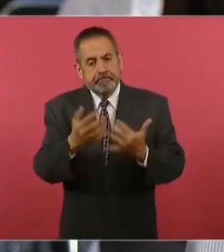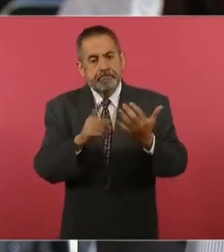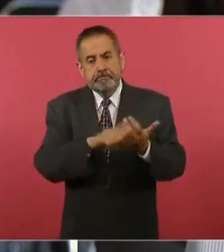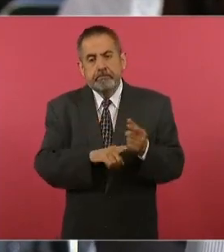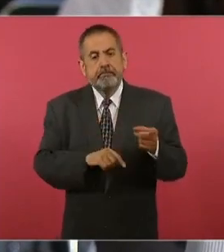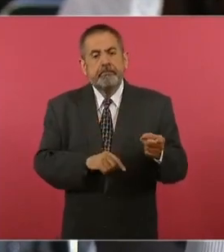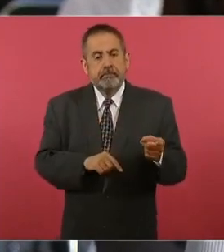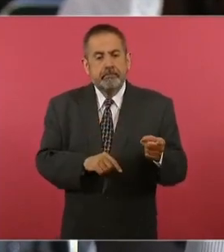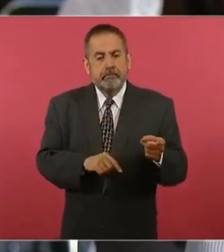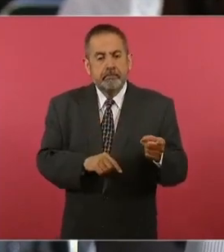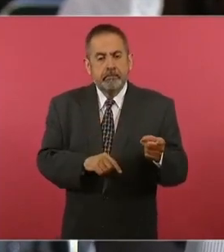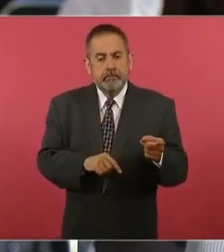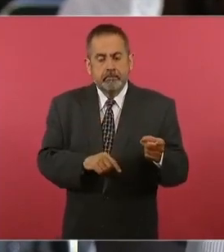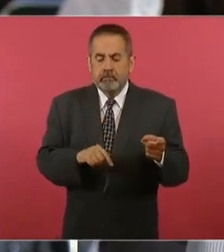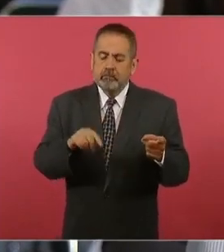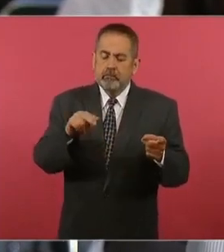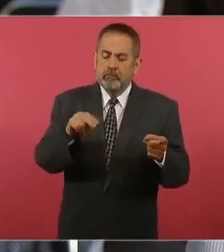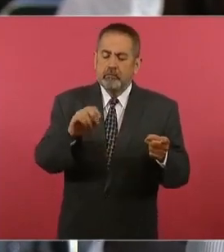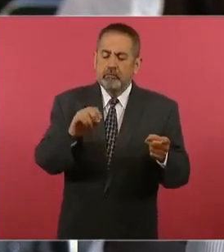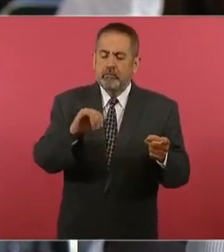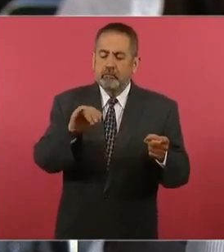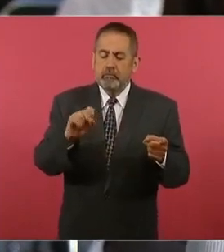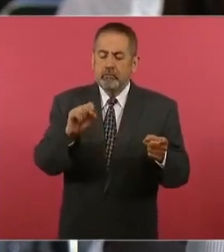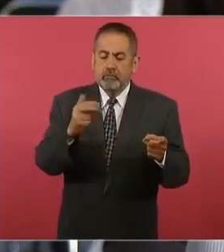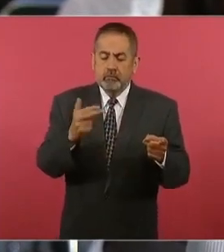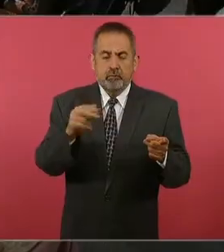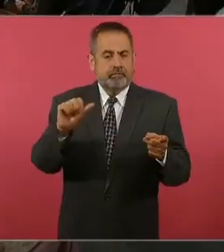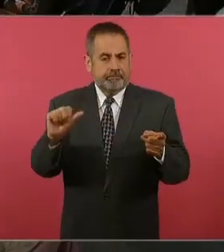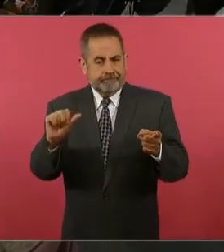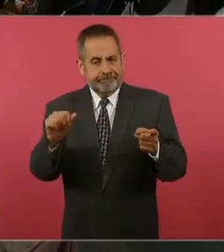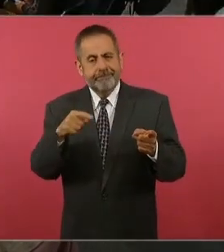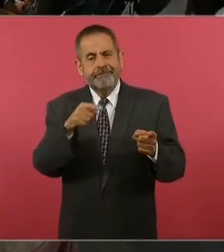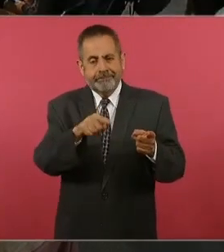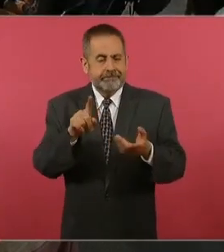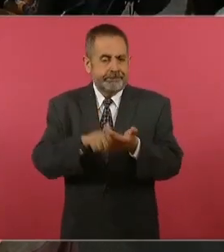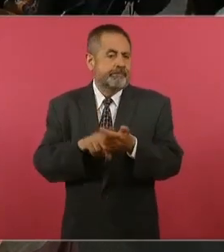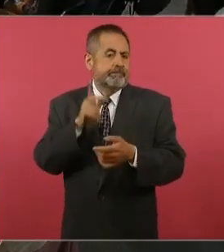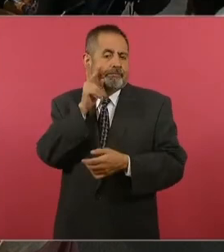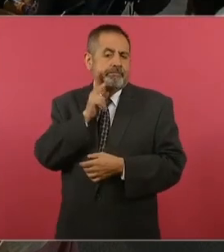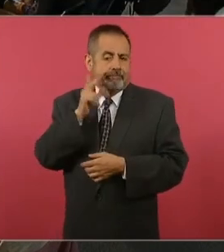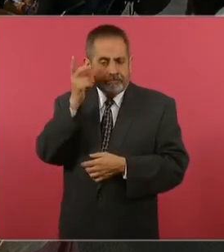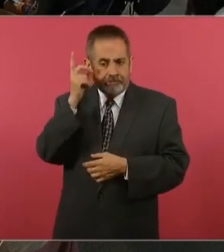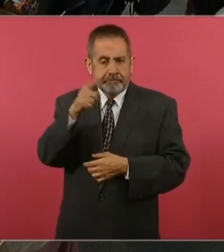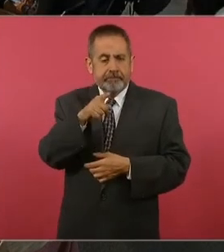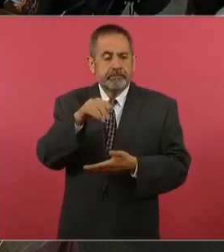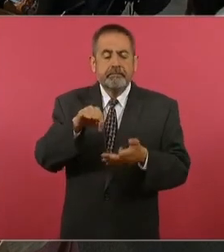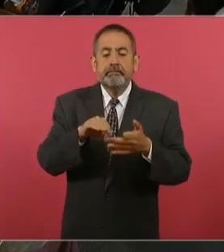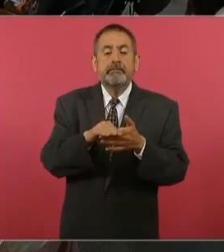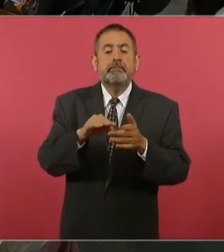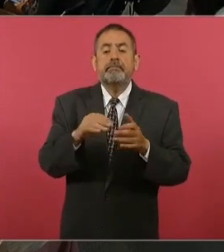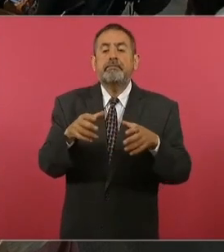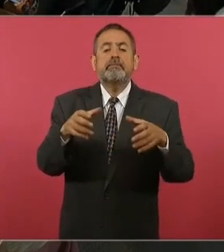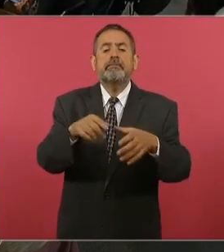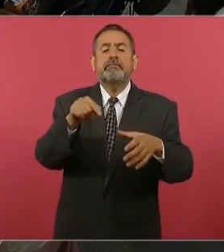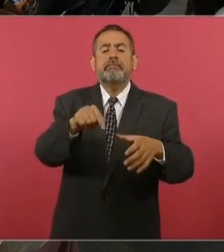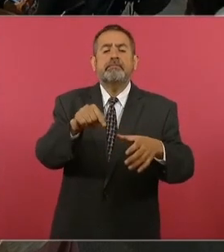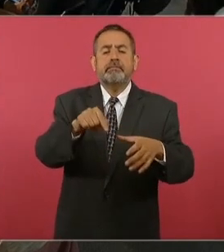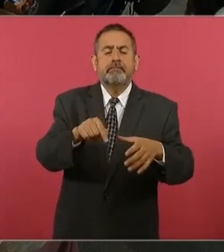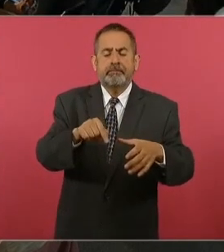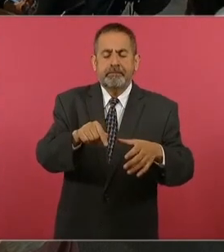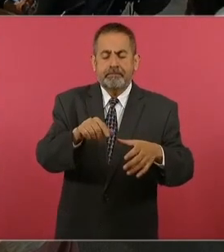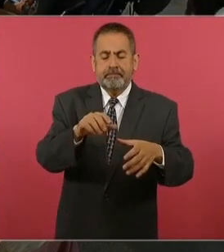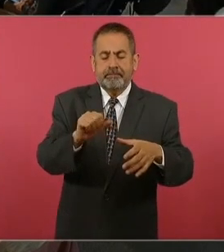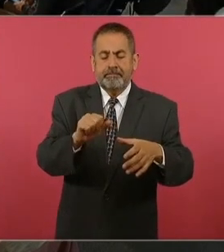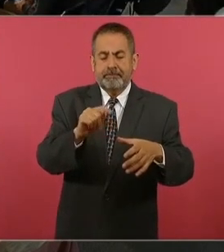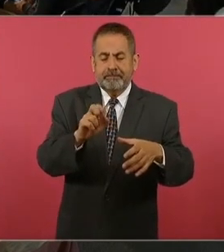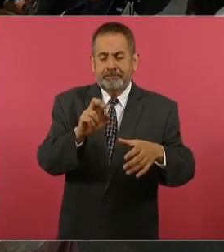plataforma Nohoch A, que tiene Pemex en el complejo